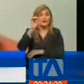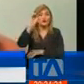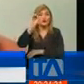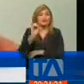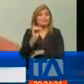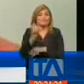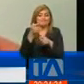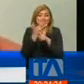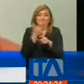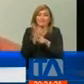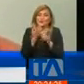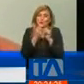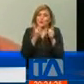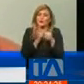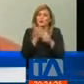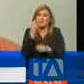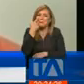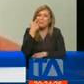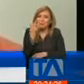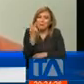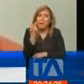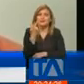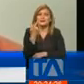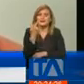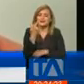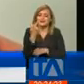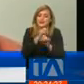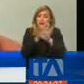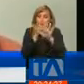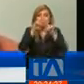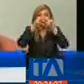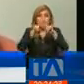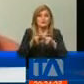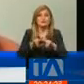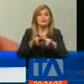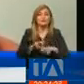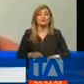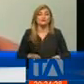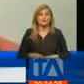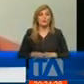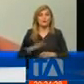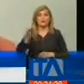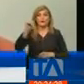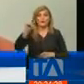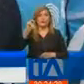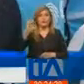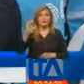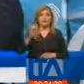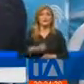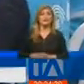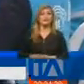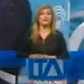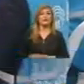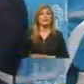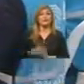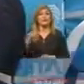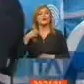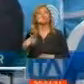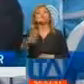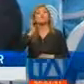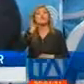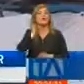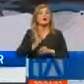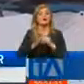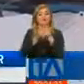16.46% que tienen algún tipo de novedad, lo que significa que eso va a tener que revisar el Consejo Nacional Electoral. Según esta experta en